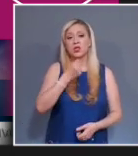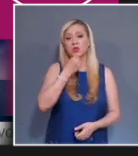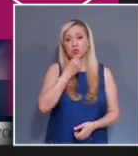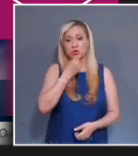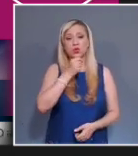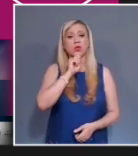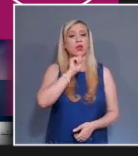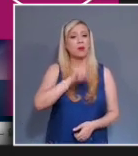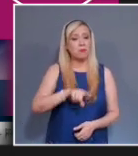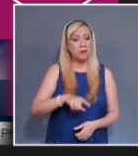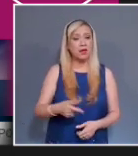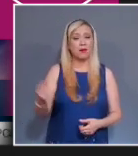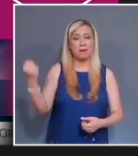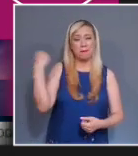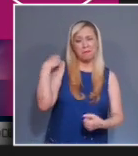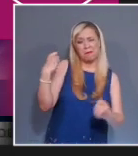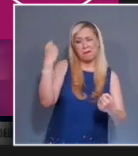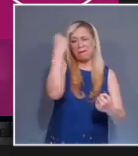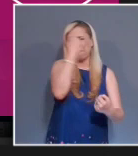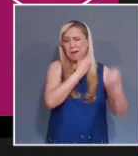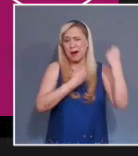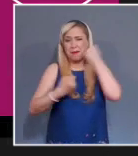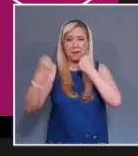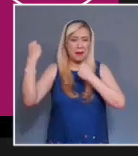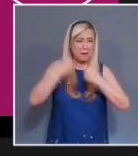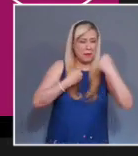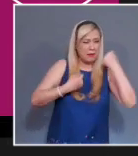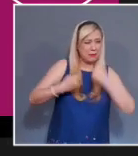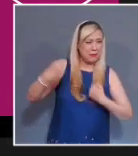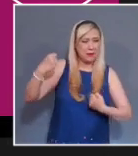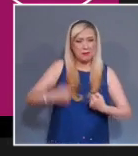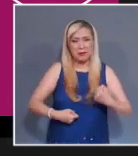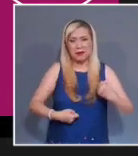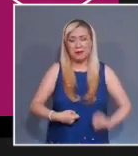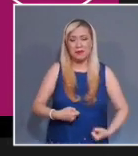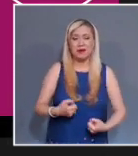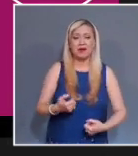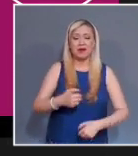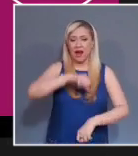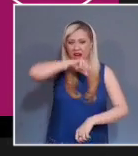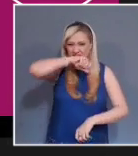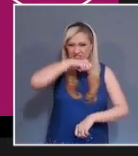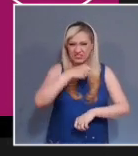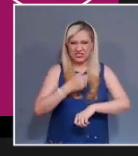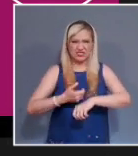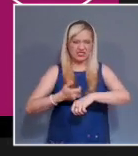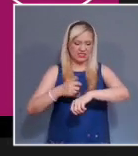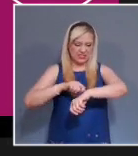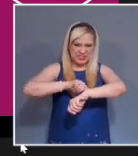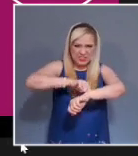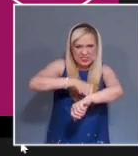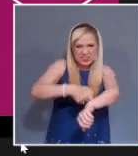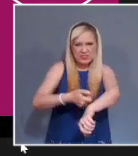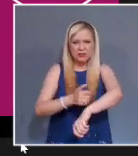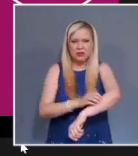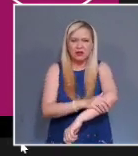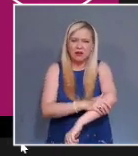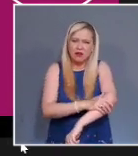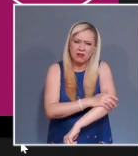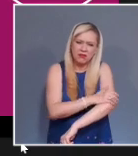Lesiones, especialmente de esto nos hablan los médicos cuando llegan niños con lesiones que realmente no son ni por